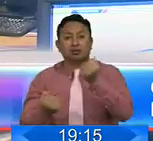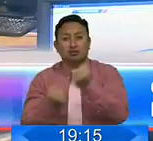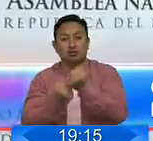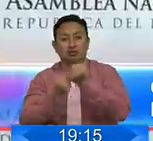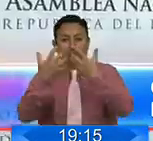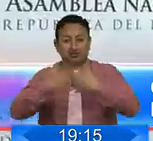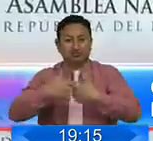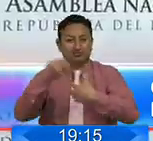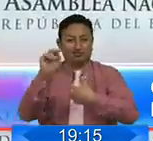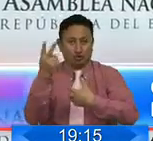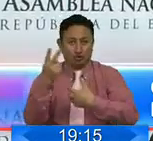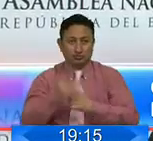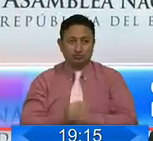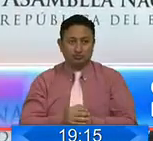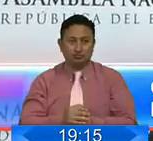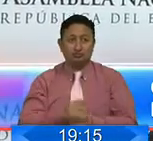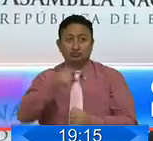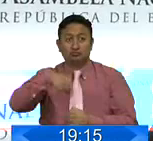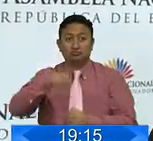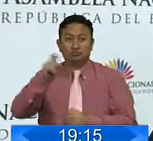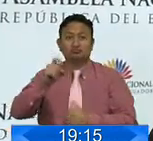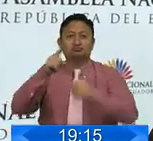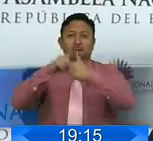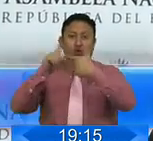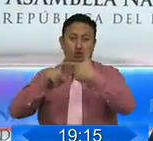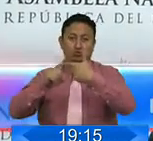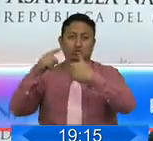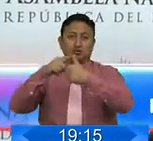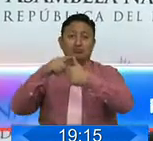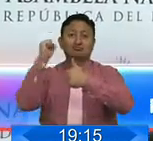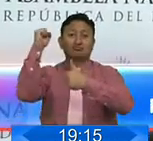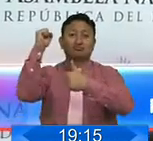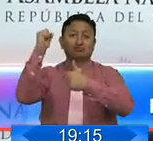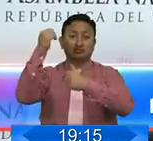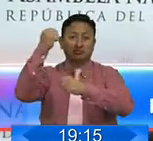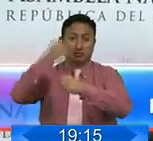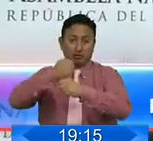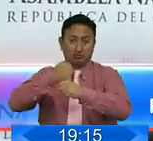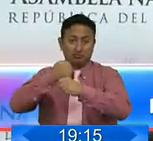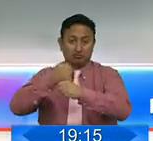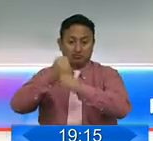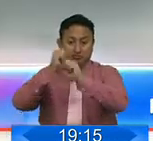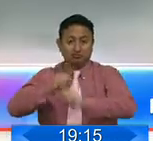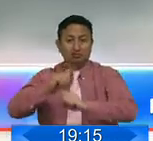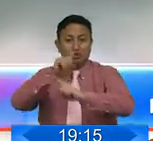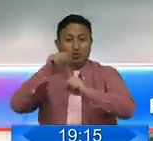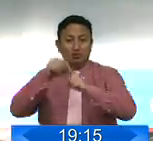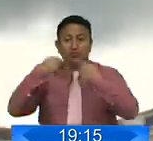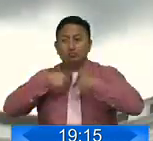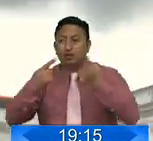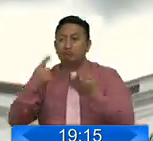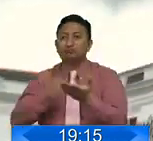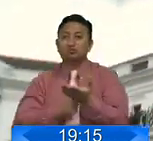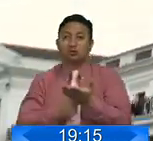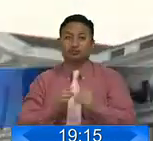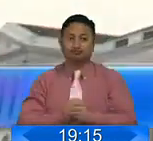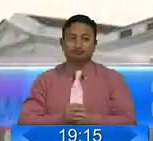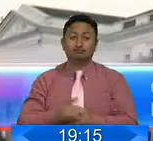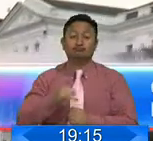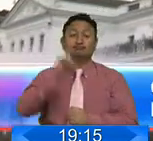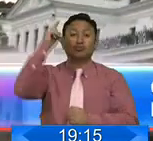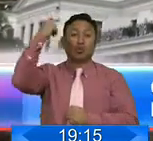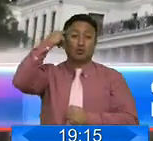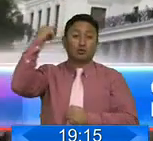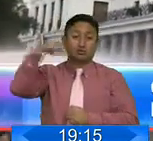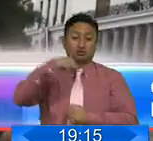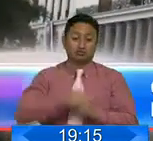2. Bueno, dos cosas exigimos. Primero, que se respeten los derechos laborales y segundo, que se convoque al debate. Desde el Ejecutivo, las reformas contribuirían a